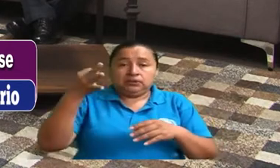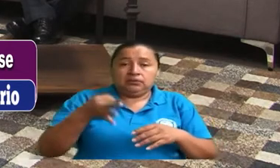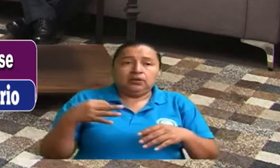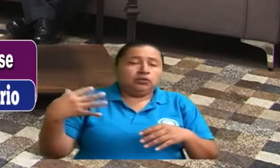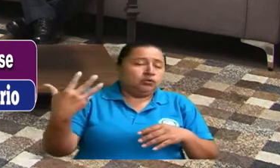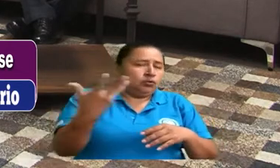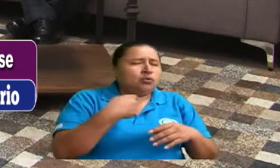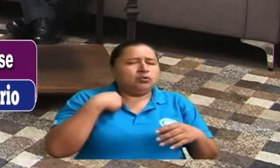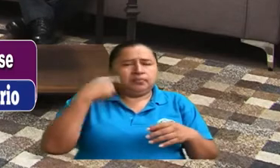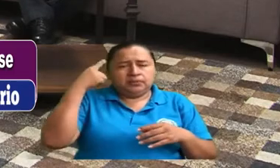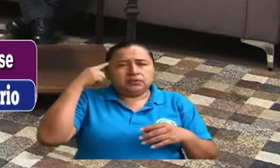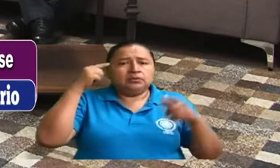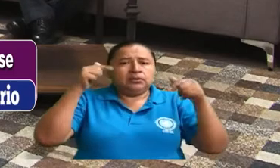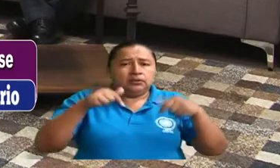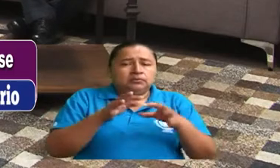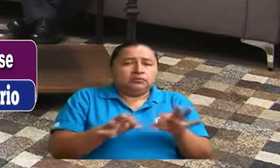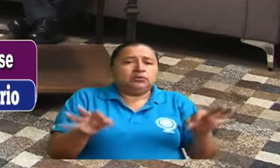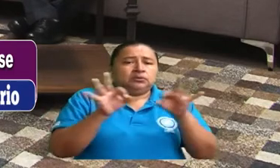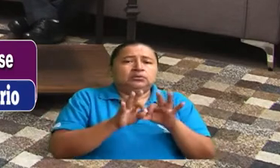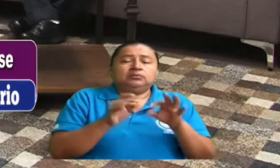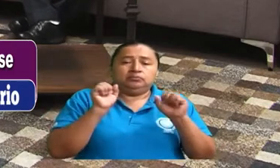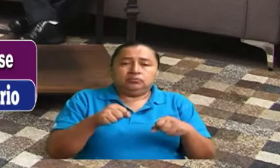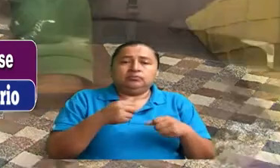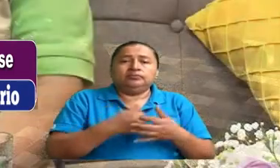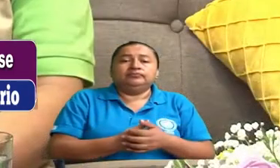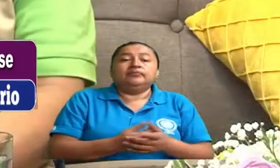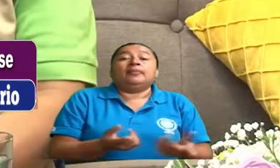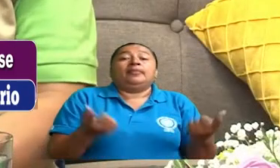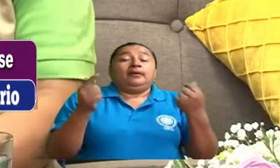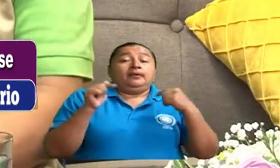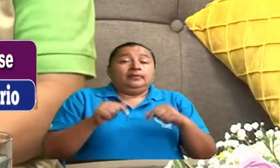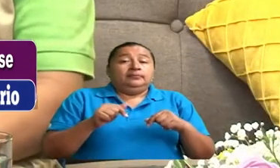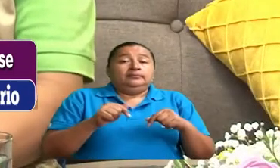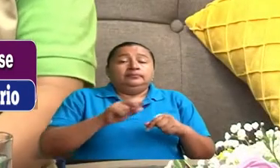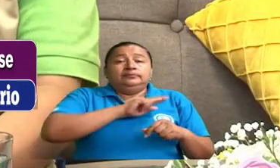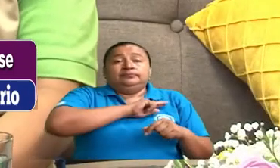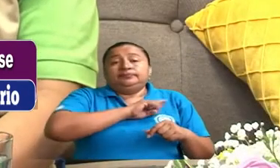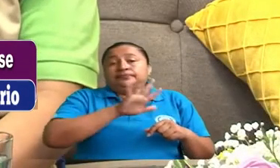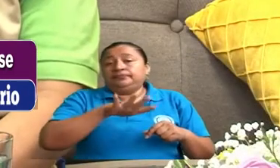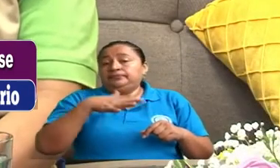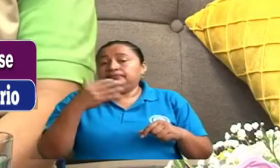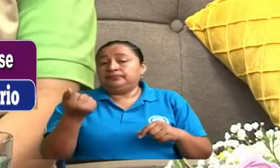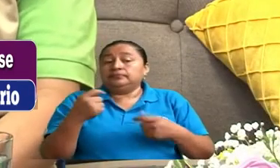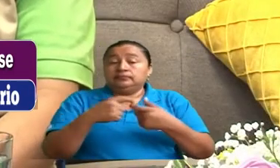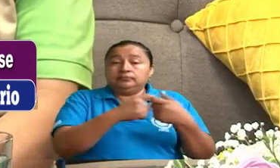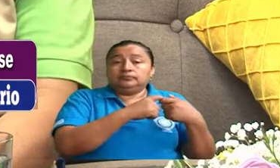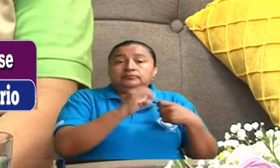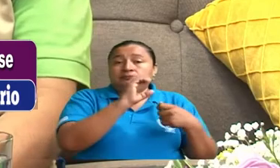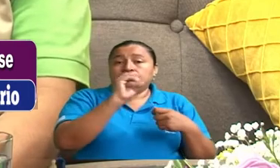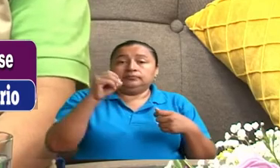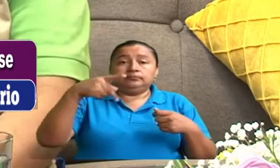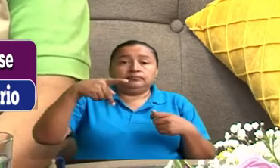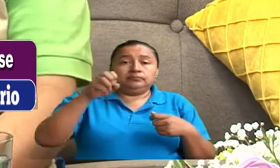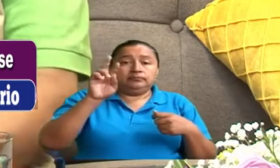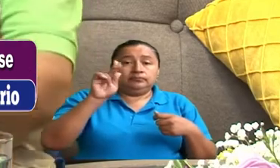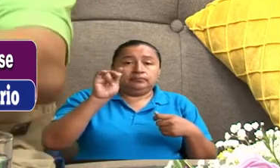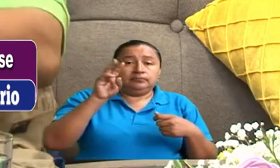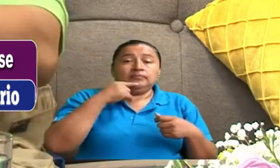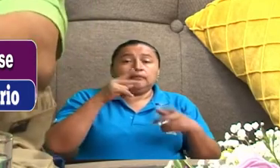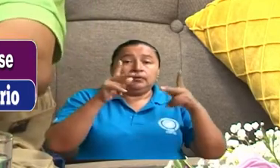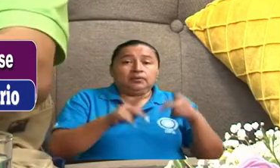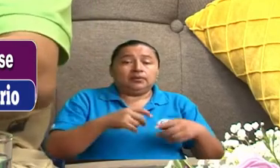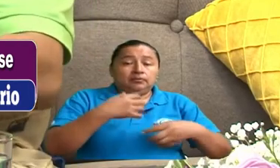Eso, pues yo creo que toda esa parte es muy importante. Ahora, y la otra parte es que las cooperativas, ¿verdad?, de recicladores